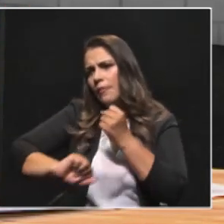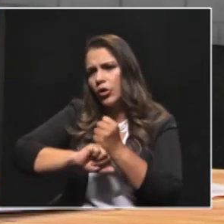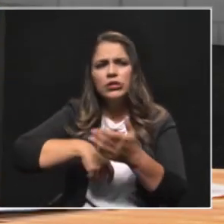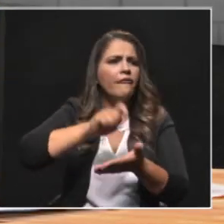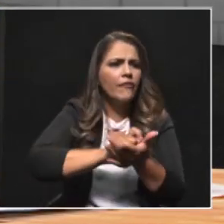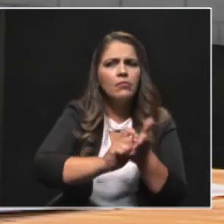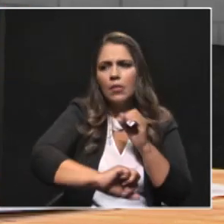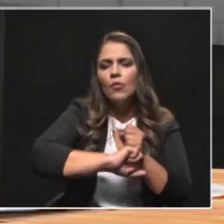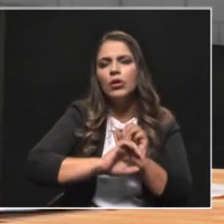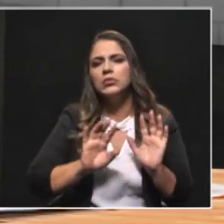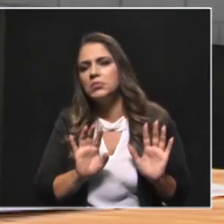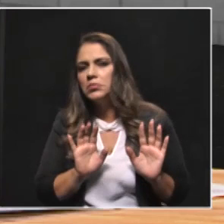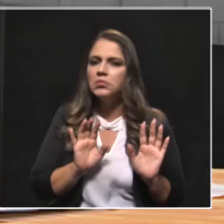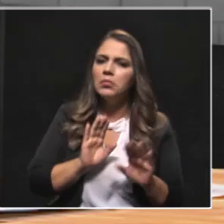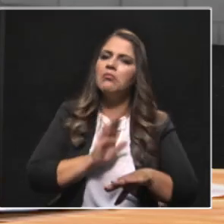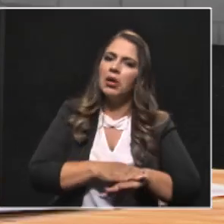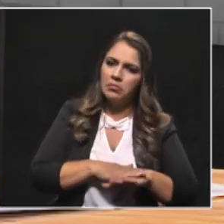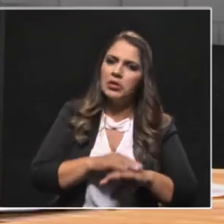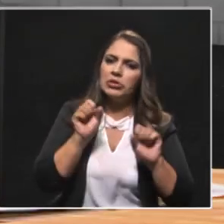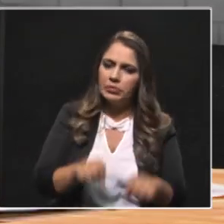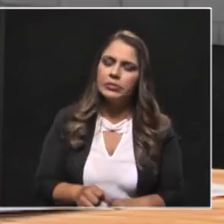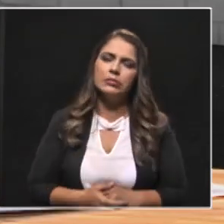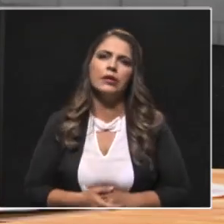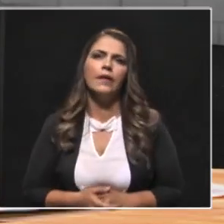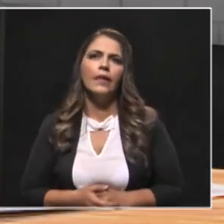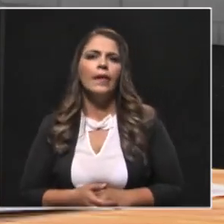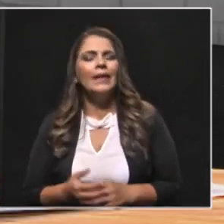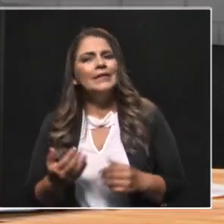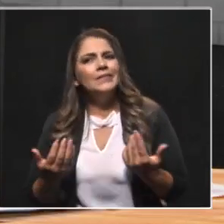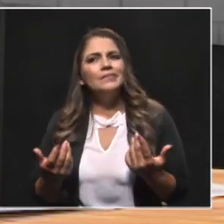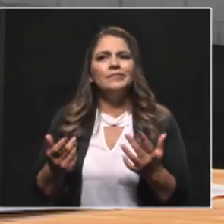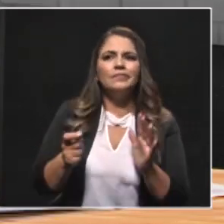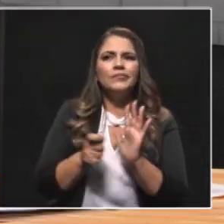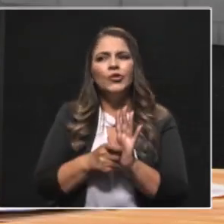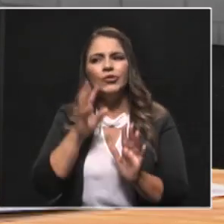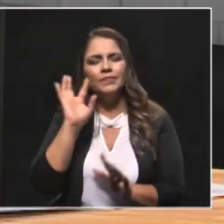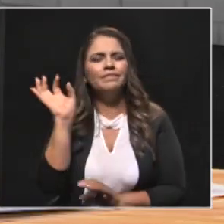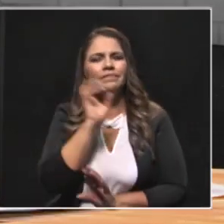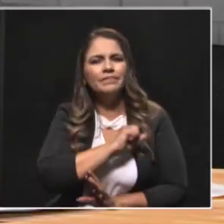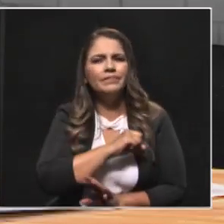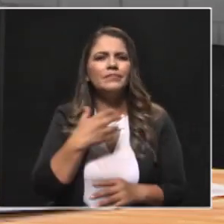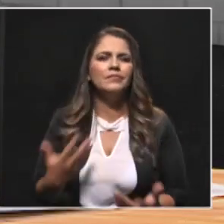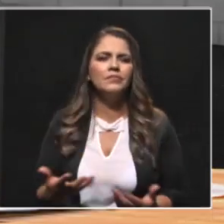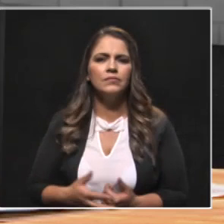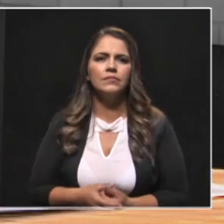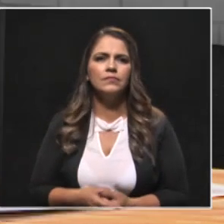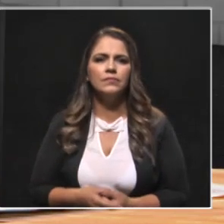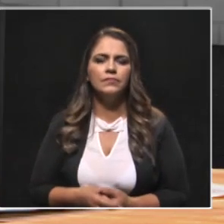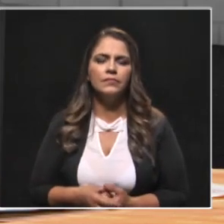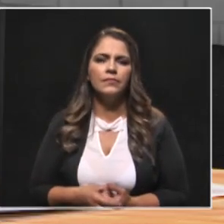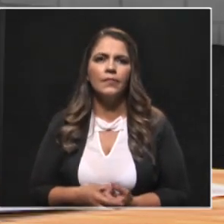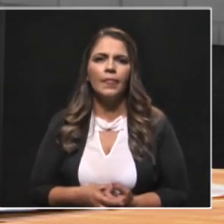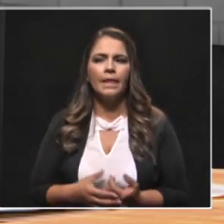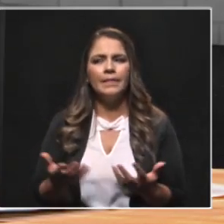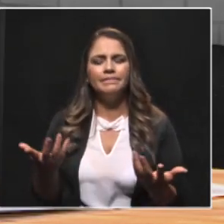teoría, digamos, está permitido. Pero esta figura nosotros estamos viendo como que digamos que se